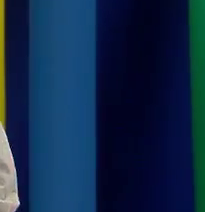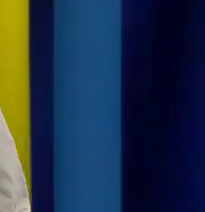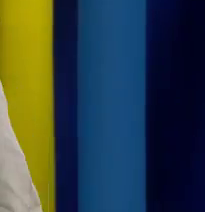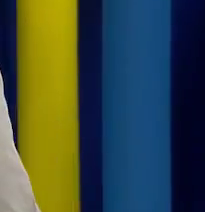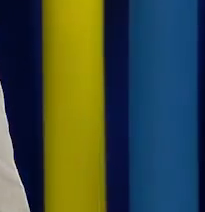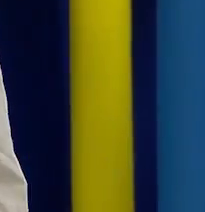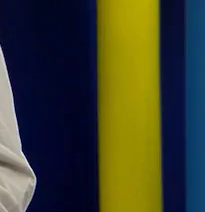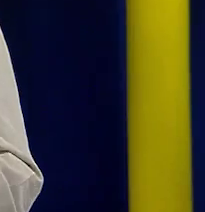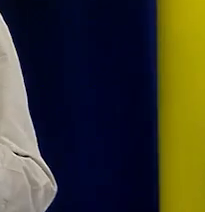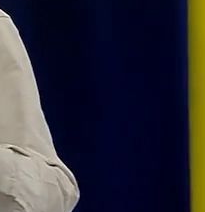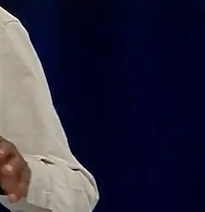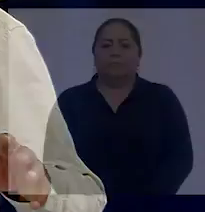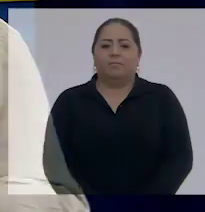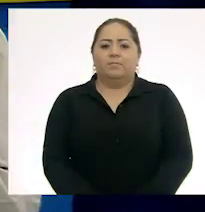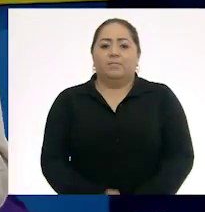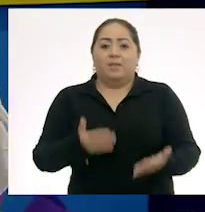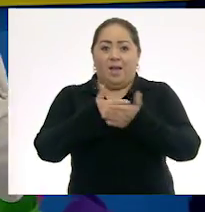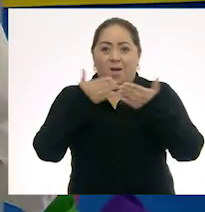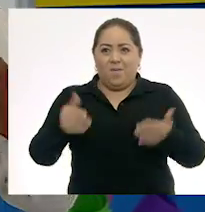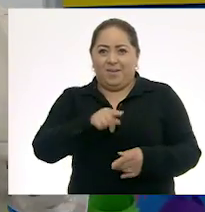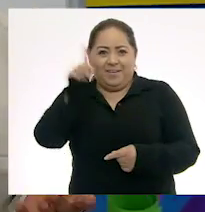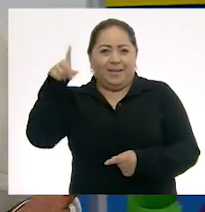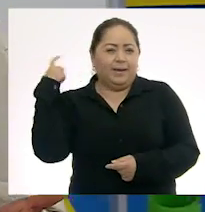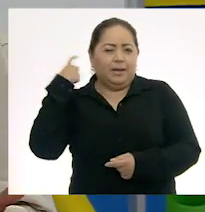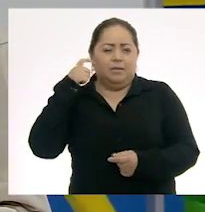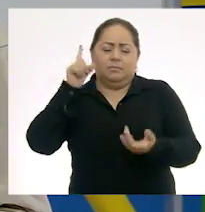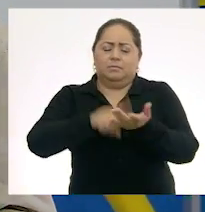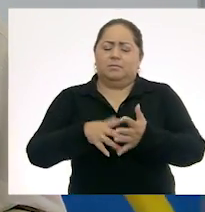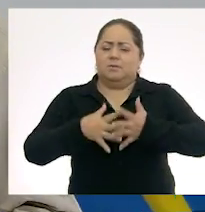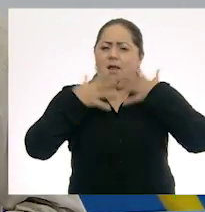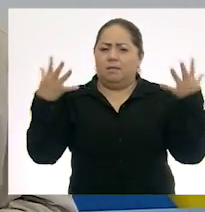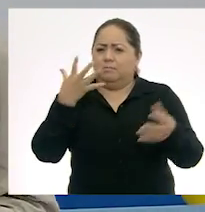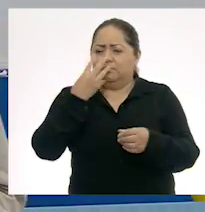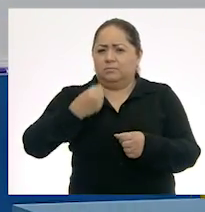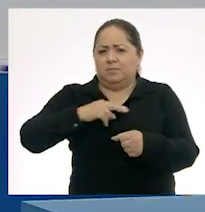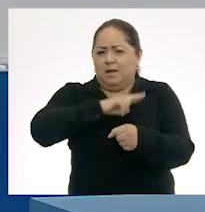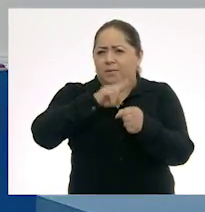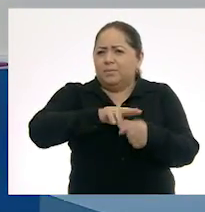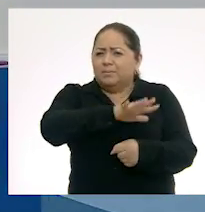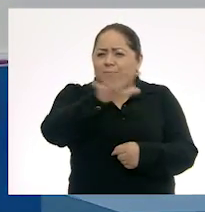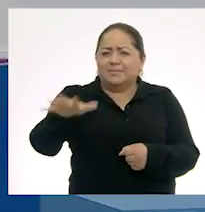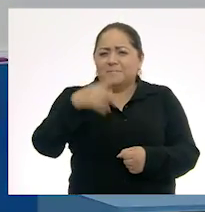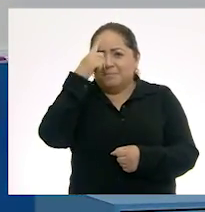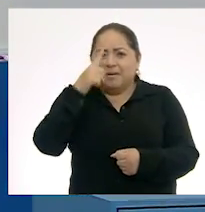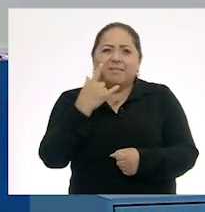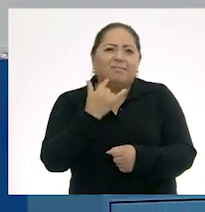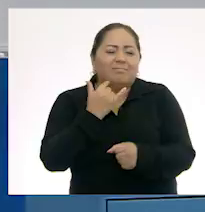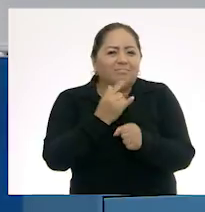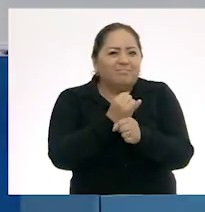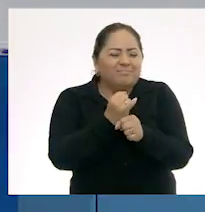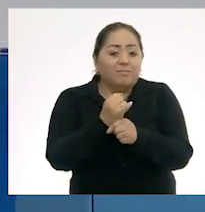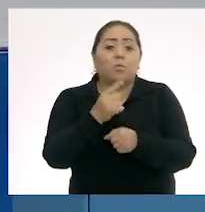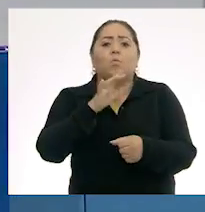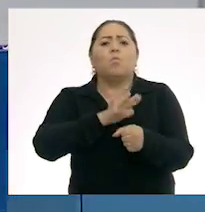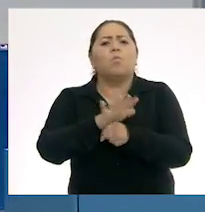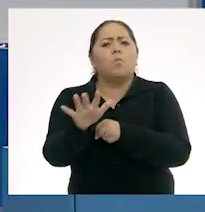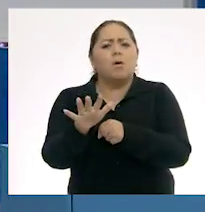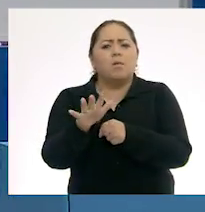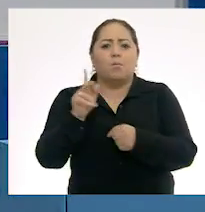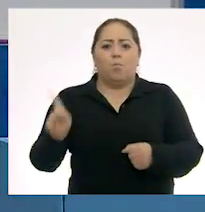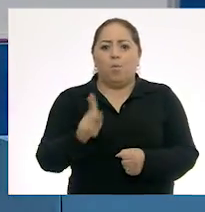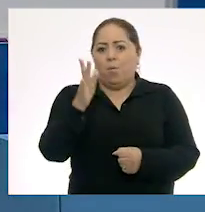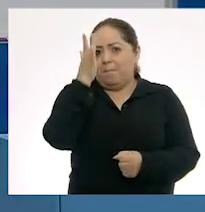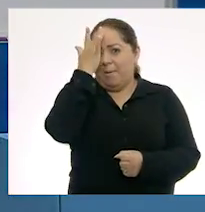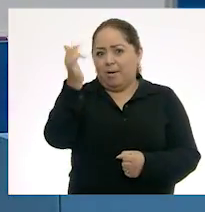Continuamos nuestro recorrido por Querétaro, con grandes atractivos naturales que invitan a explorarlo. Uno de ellos es el